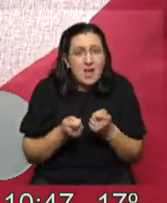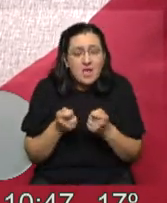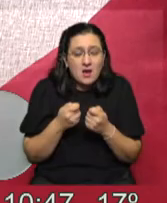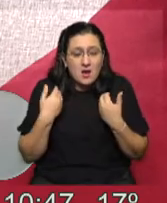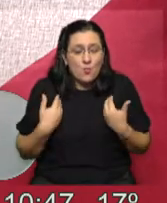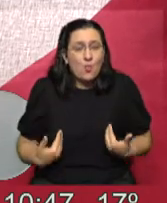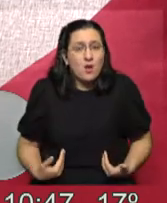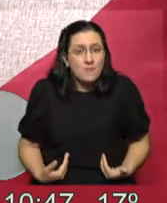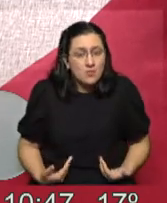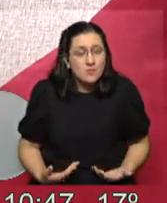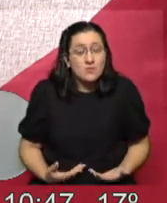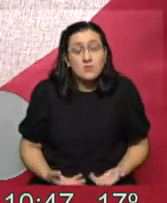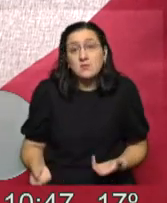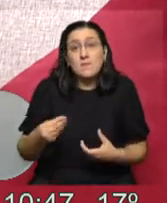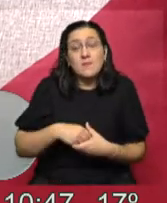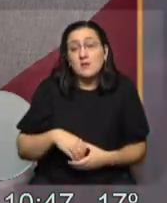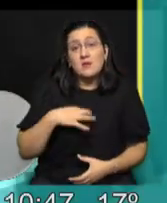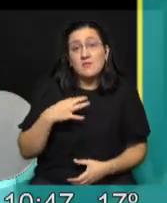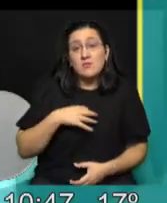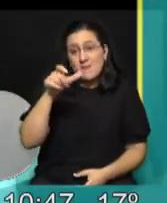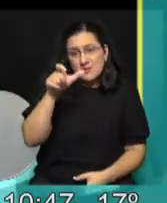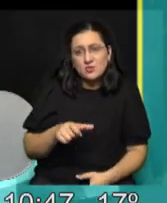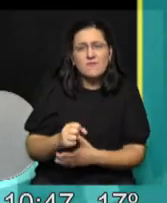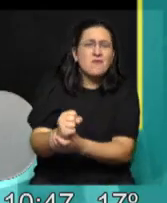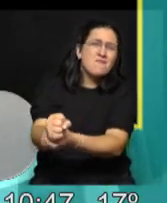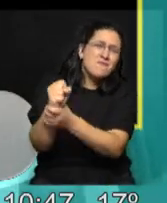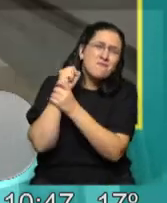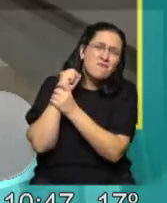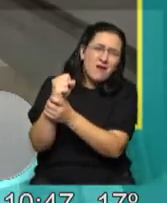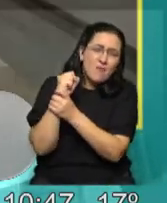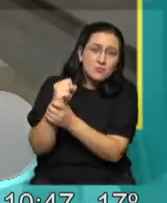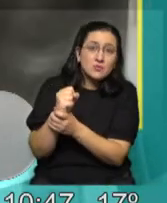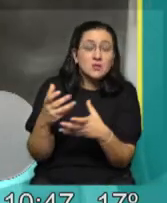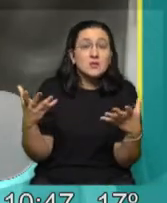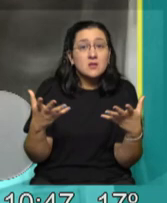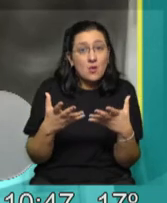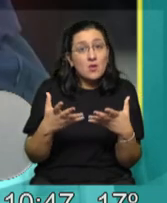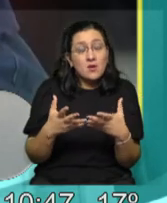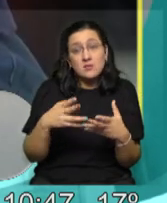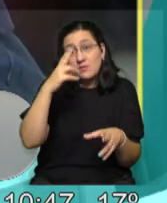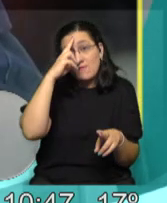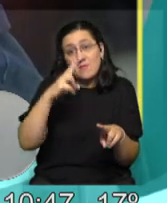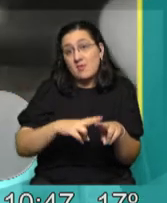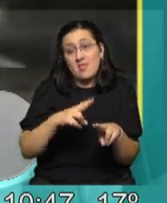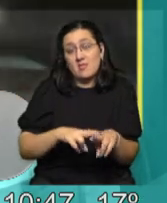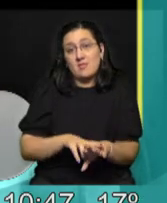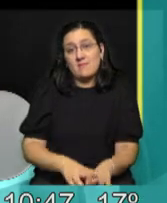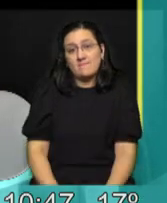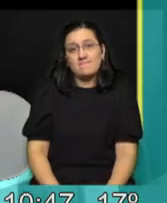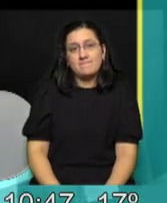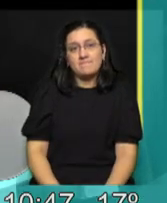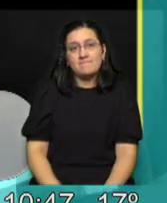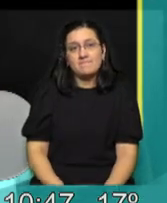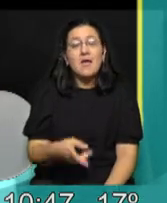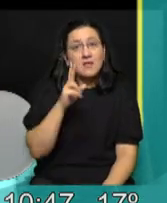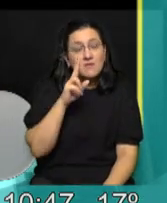es parte de la vida de un individuo que fue exitosísimo, y hoy tiene ese inconveniente. Hay